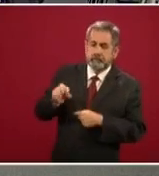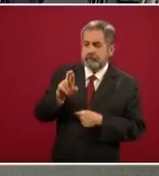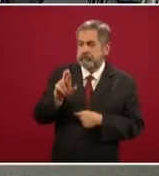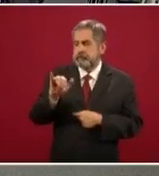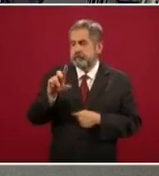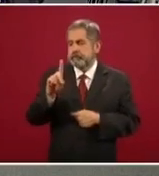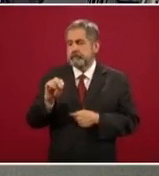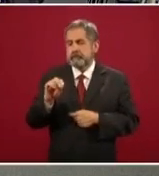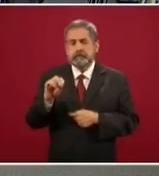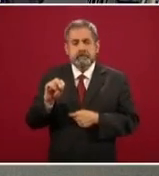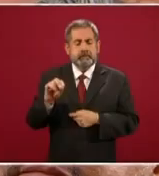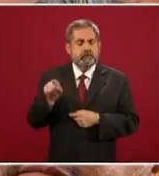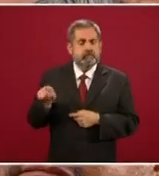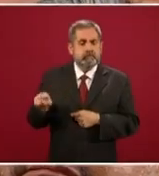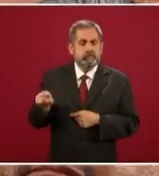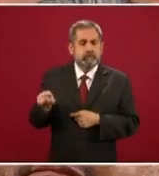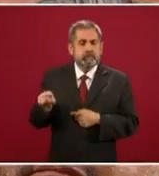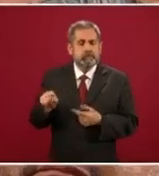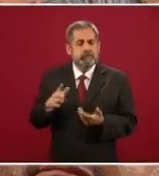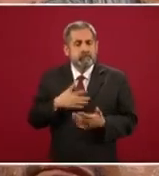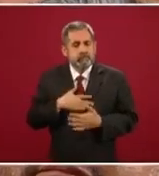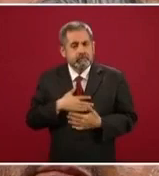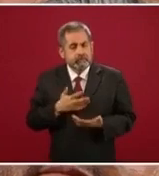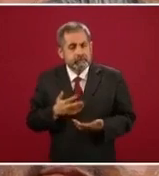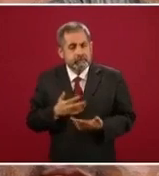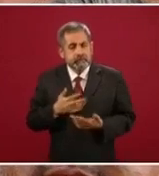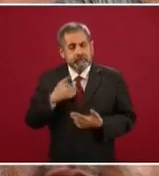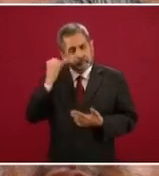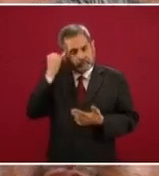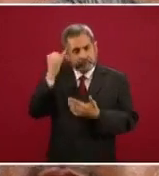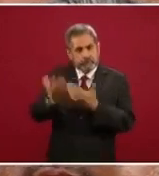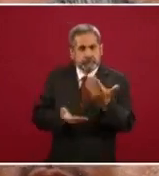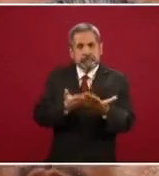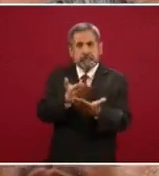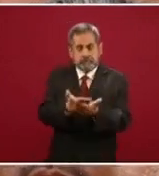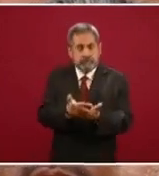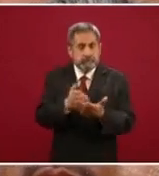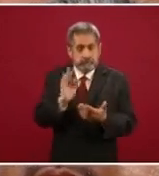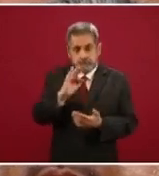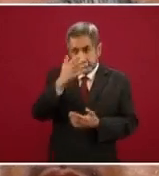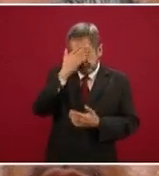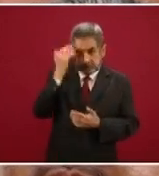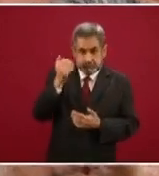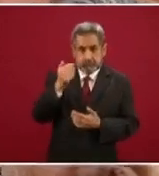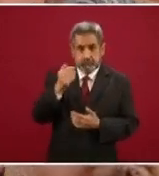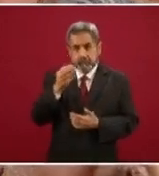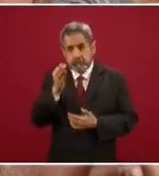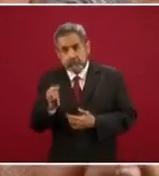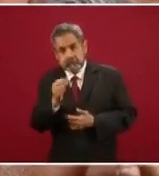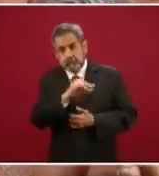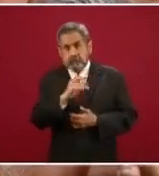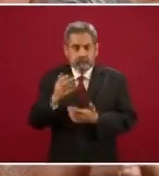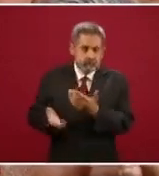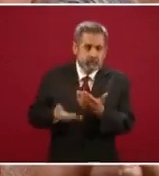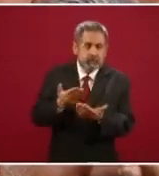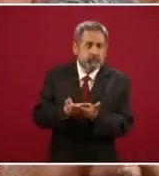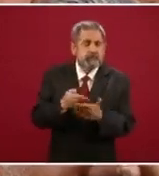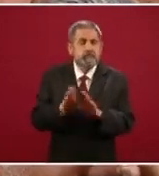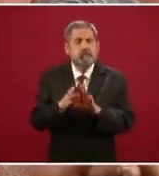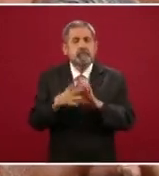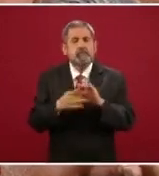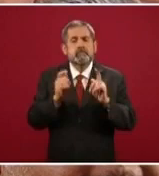Ricardo Godínez. Yo estoy proponiendo, no sé si lo acepten ustedes,